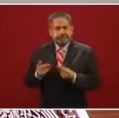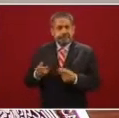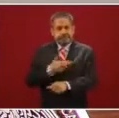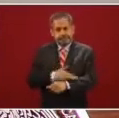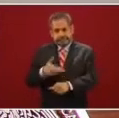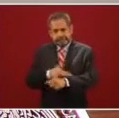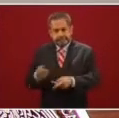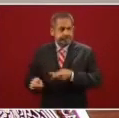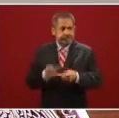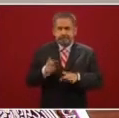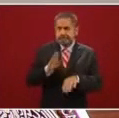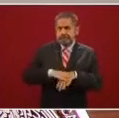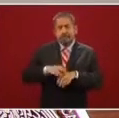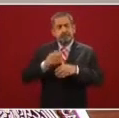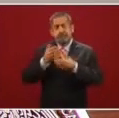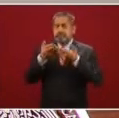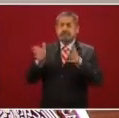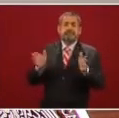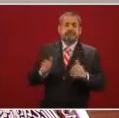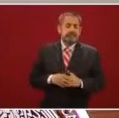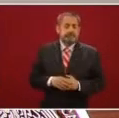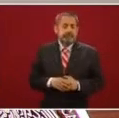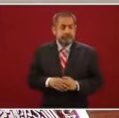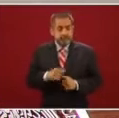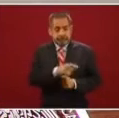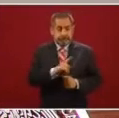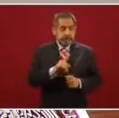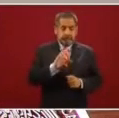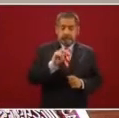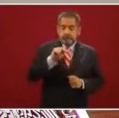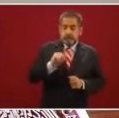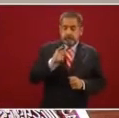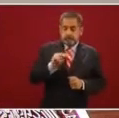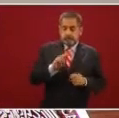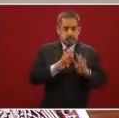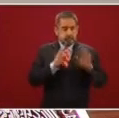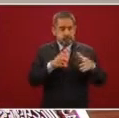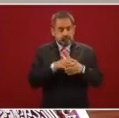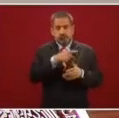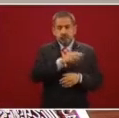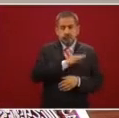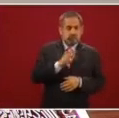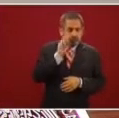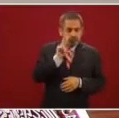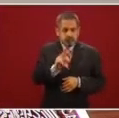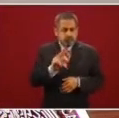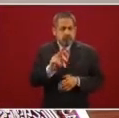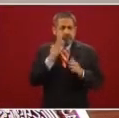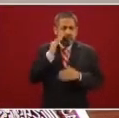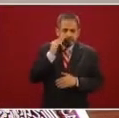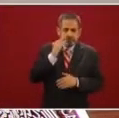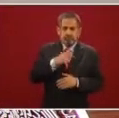consulta de las concesiones de manera pública. Incluso los consejos técnicos de la Conagua pueden ser escuchados por medio de Facebook y